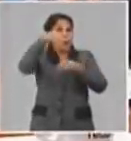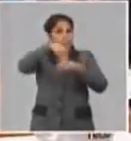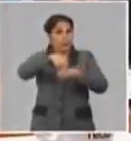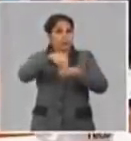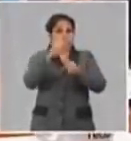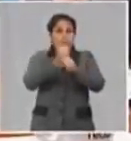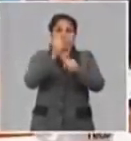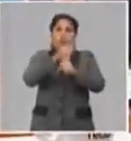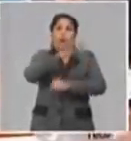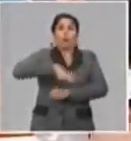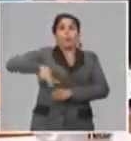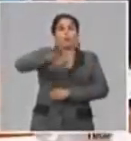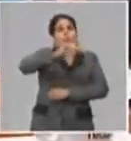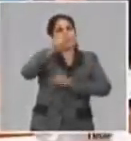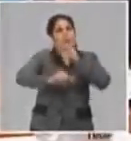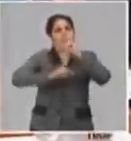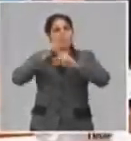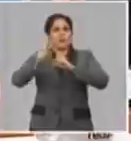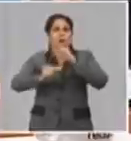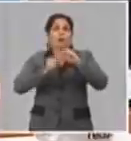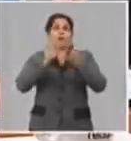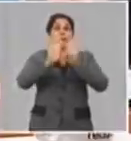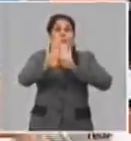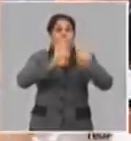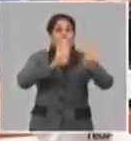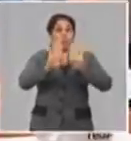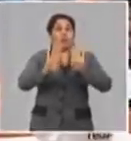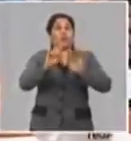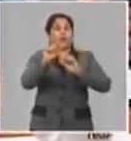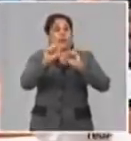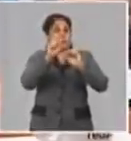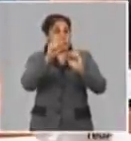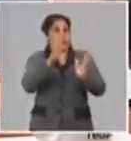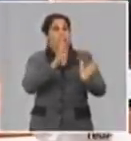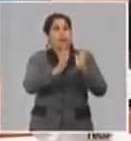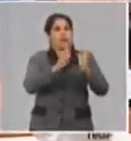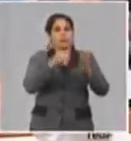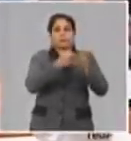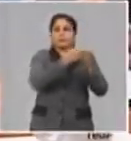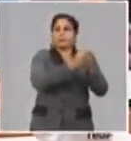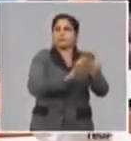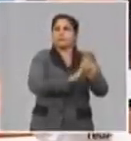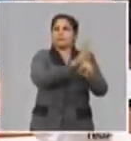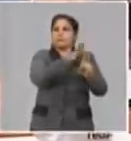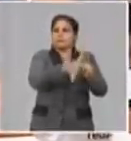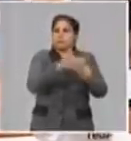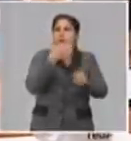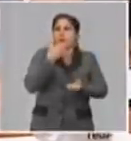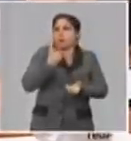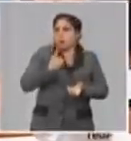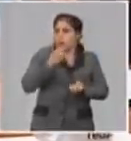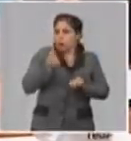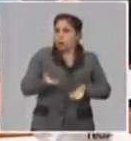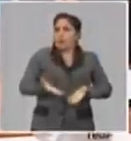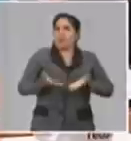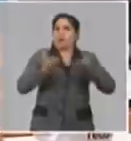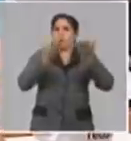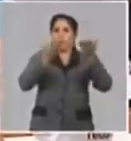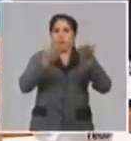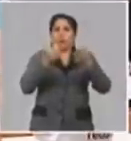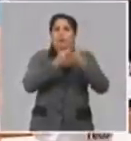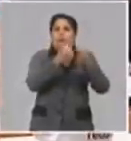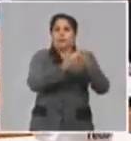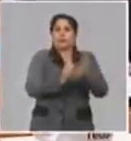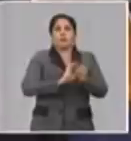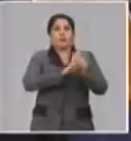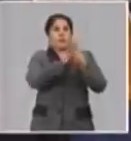el trabajo que han venido desarrollando las cadenas en esta primera etapa, que ha sido la de enfrentamiento a la pandemia, la recuperación de ese enfrentamiento a